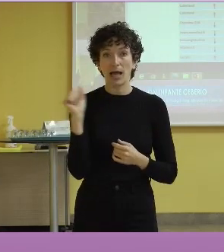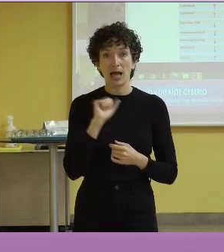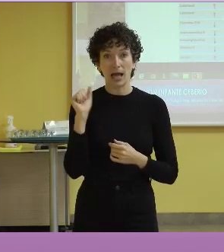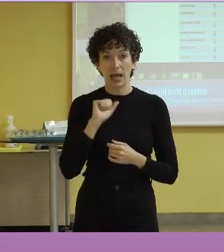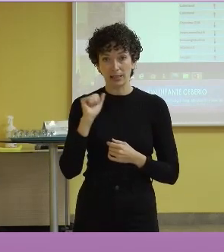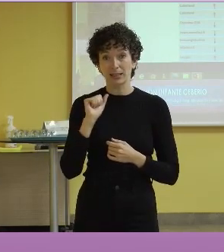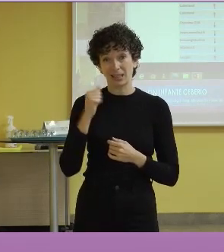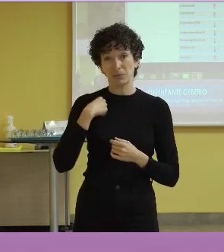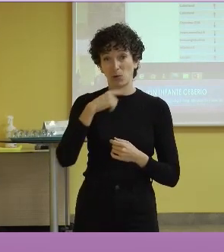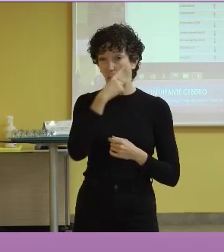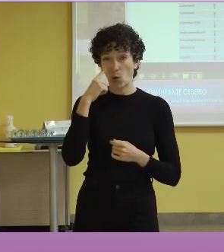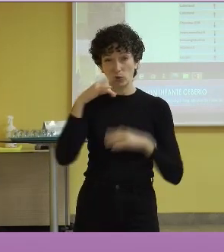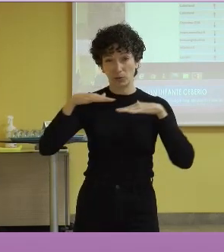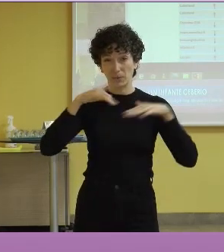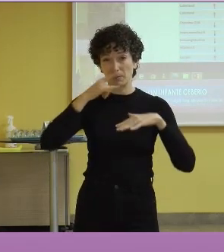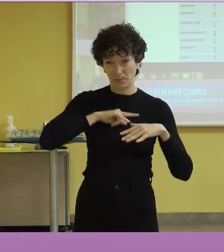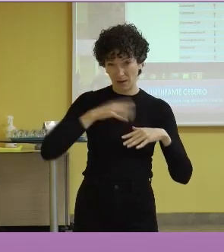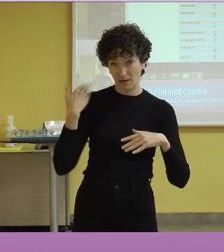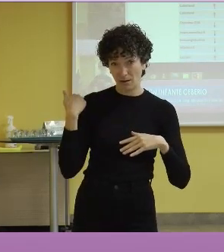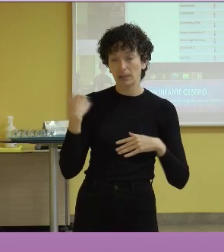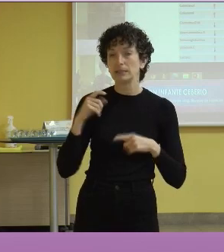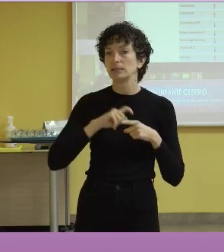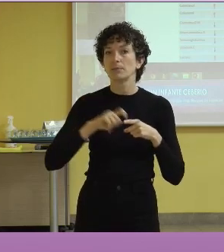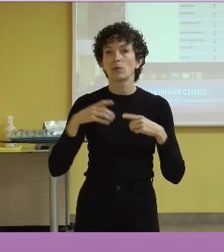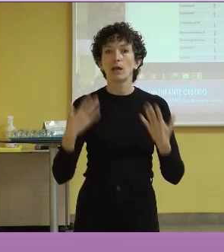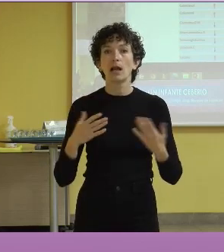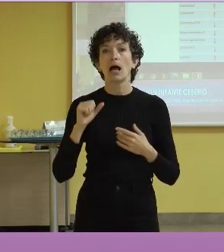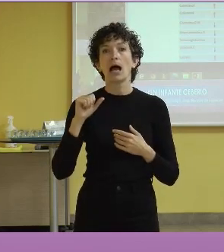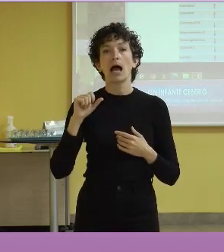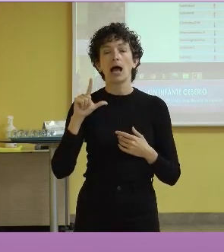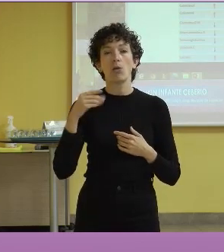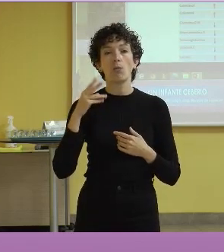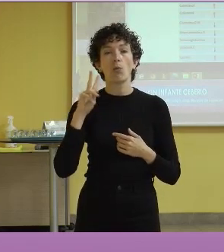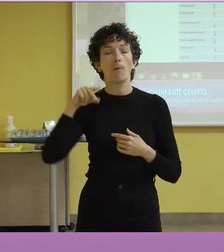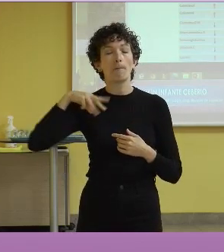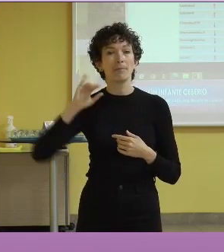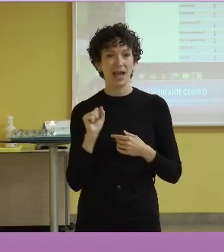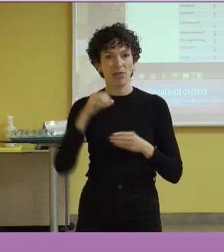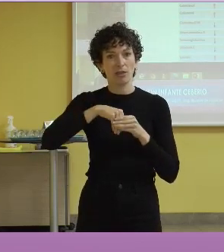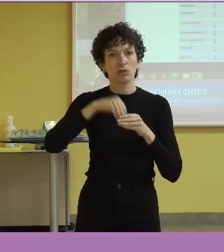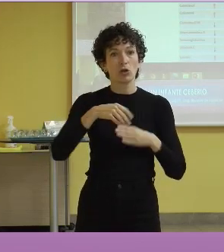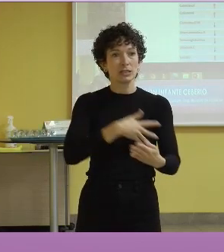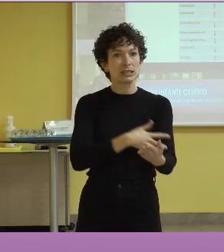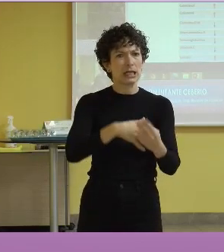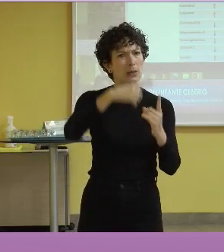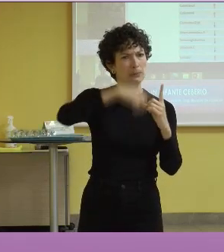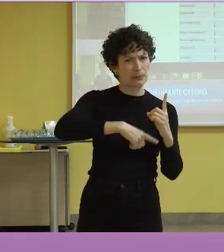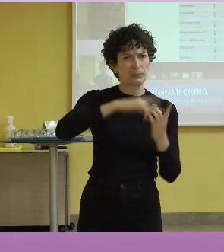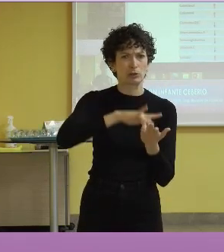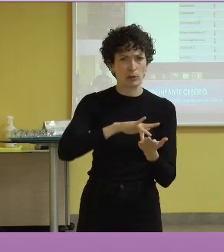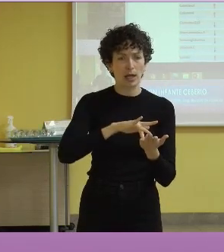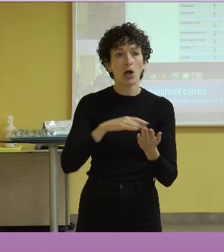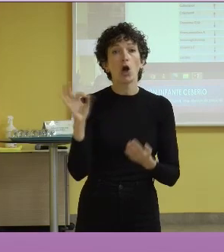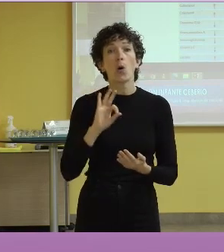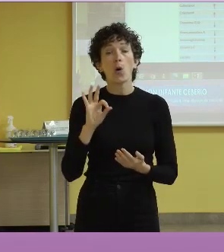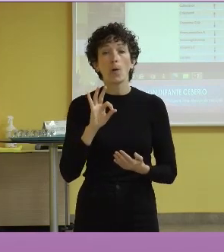apraxia ocular que hemos visto es muy característico que los niveles de albúmina en la sangre estén muy bajos. O, por ejemplo,